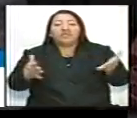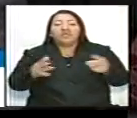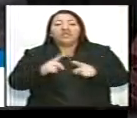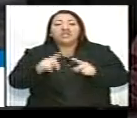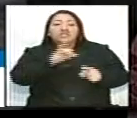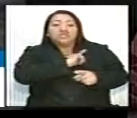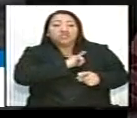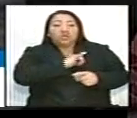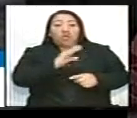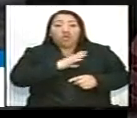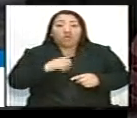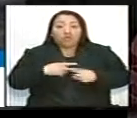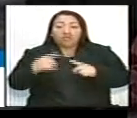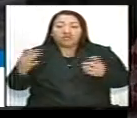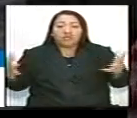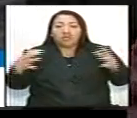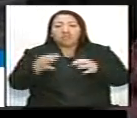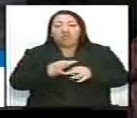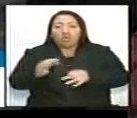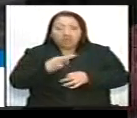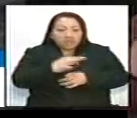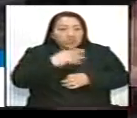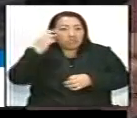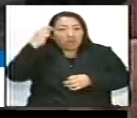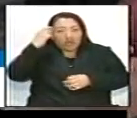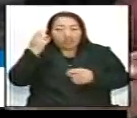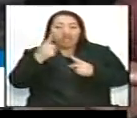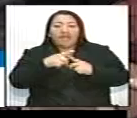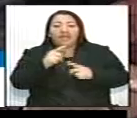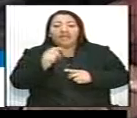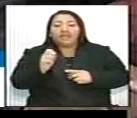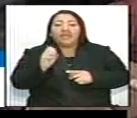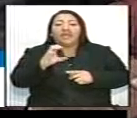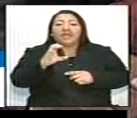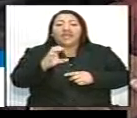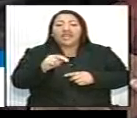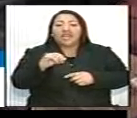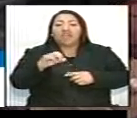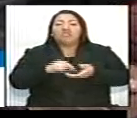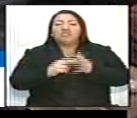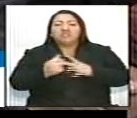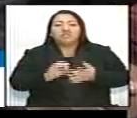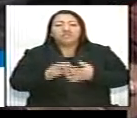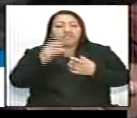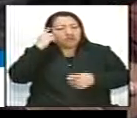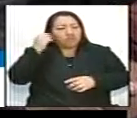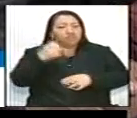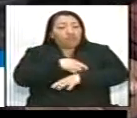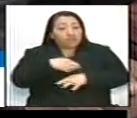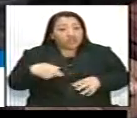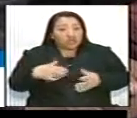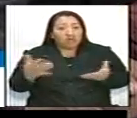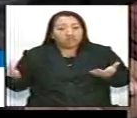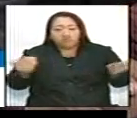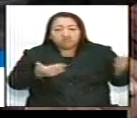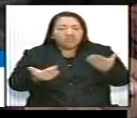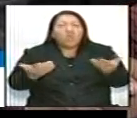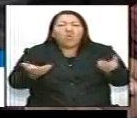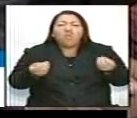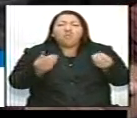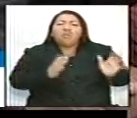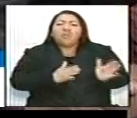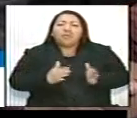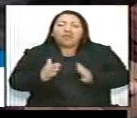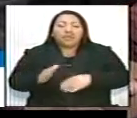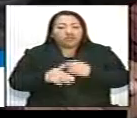gobierno, ya sea a nivel político como a nivel técnico, de tal manera que se haga fácil la implementación